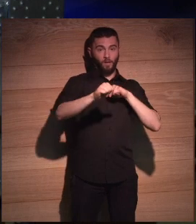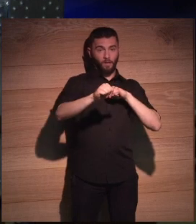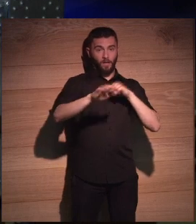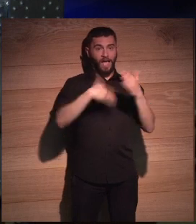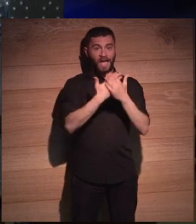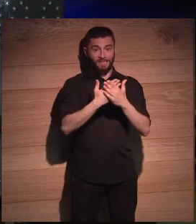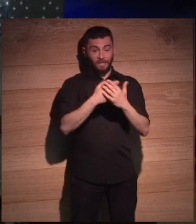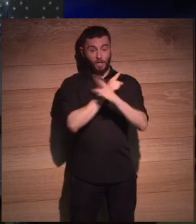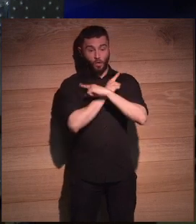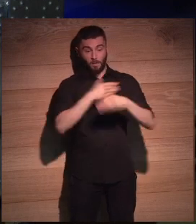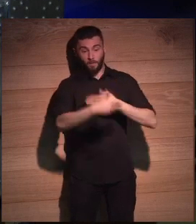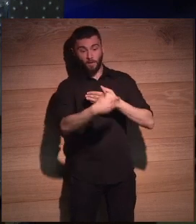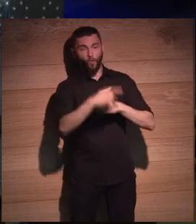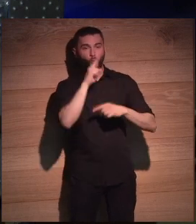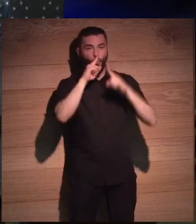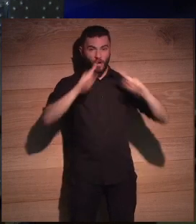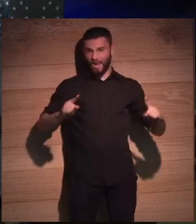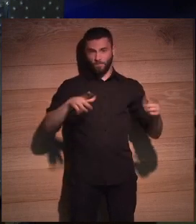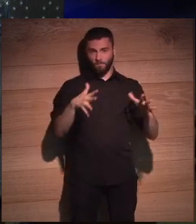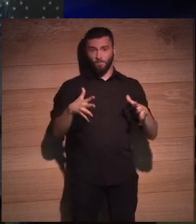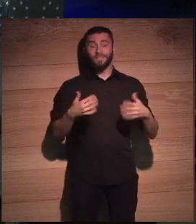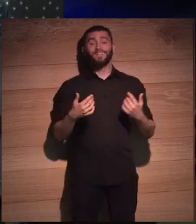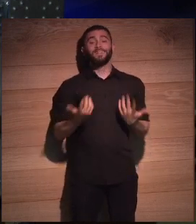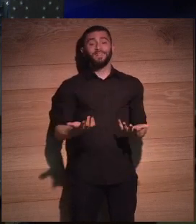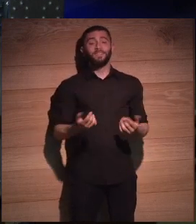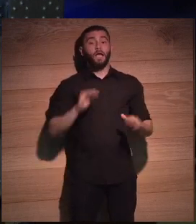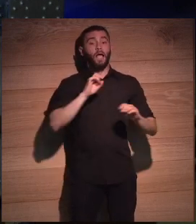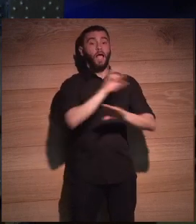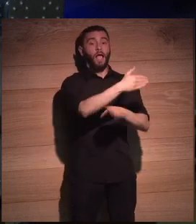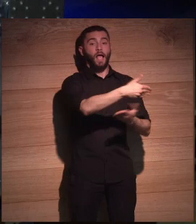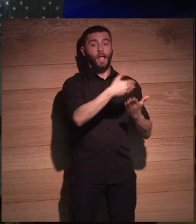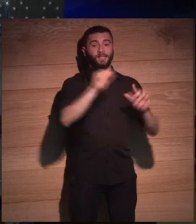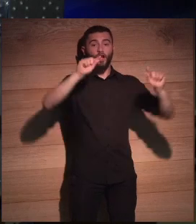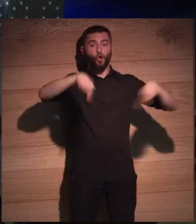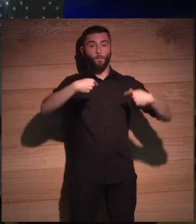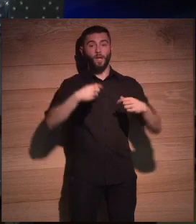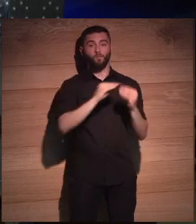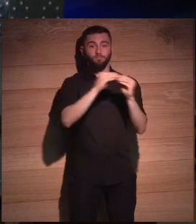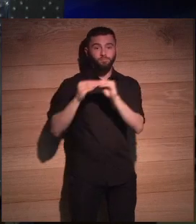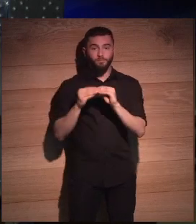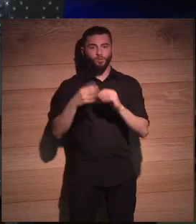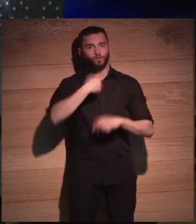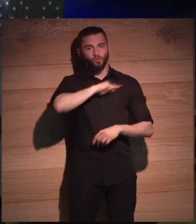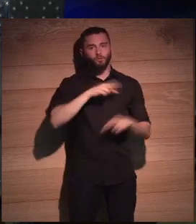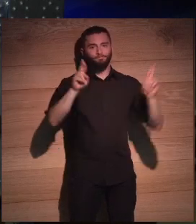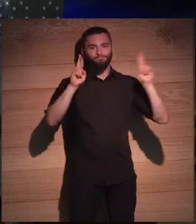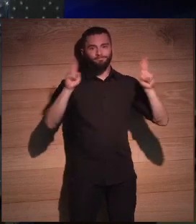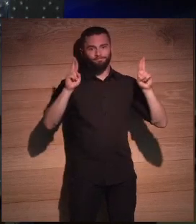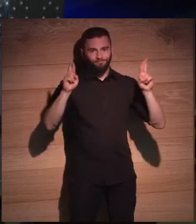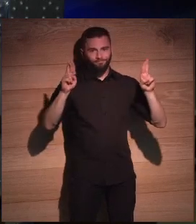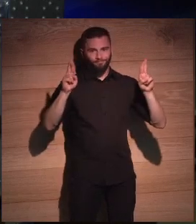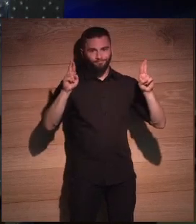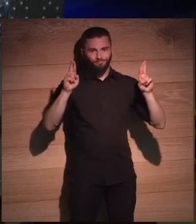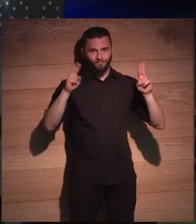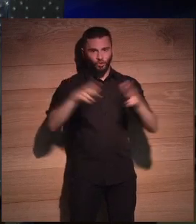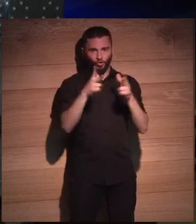este noviembre, en torno a un año en total, estamos creando esa carta, ese convenio, que esperamos sea adoptado por